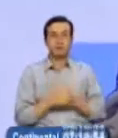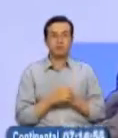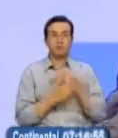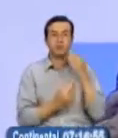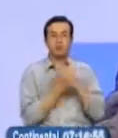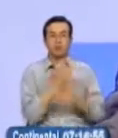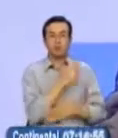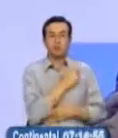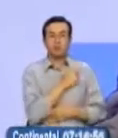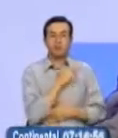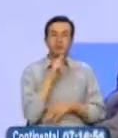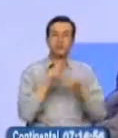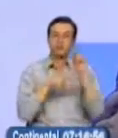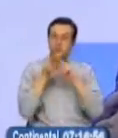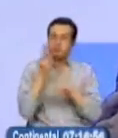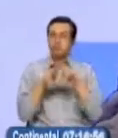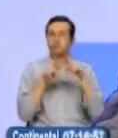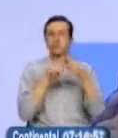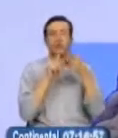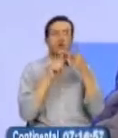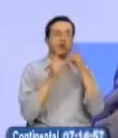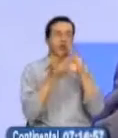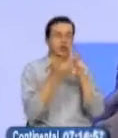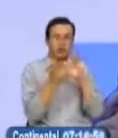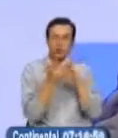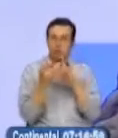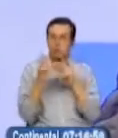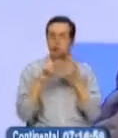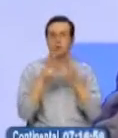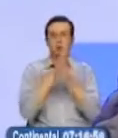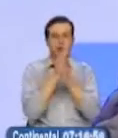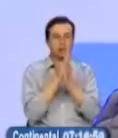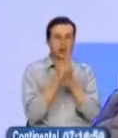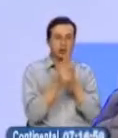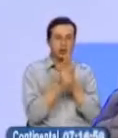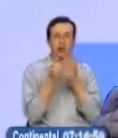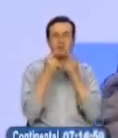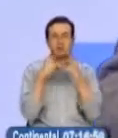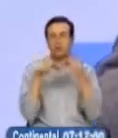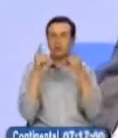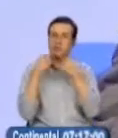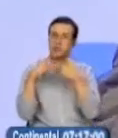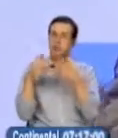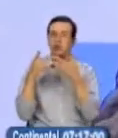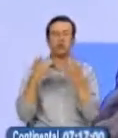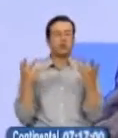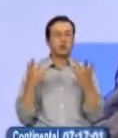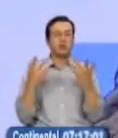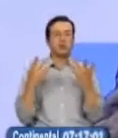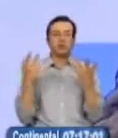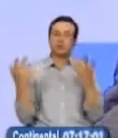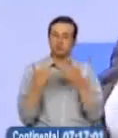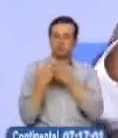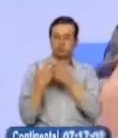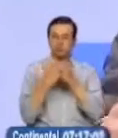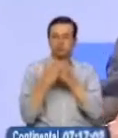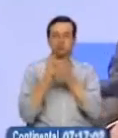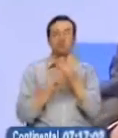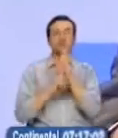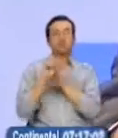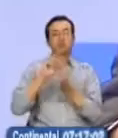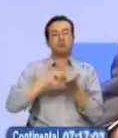nueva universidad en infraestructura, en conectividad, en libros, en publicaciones, tiene que venir aparejado con